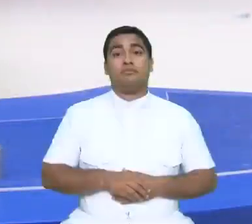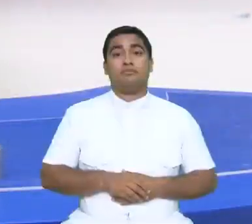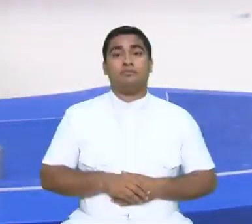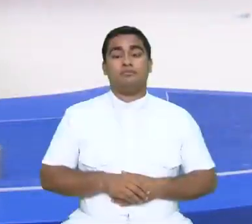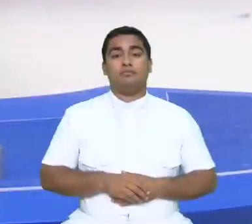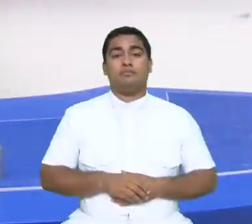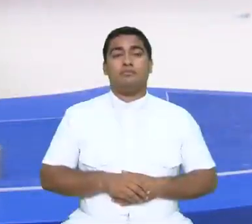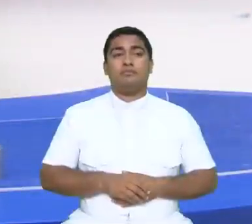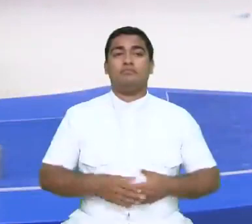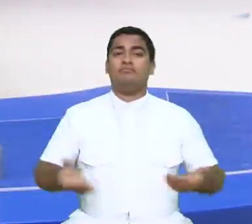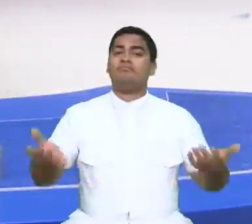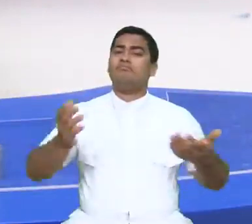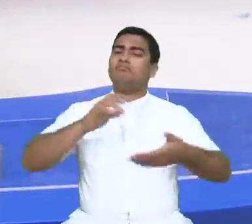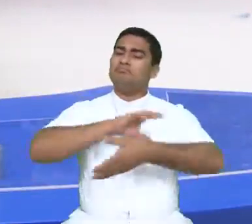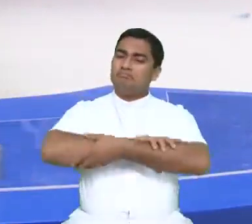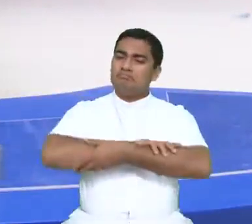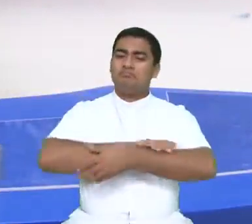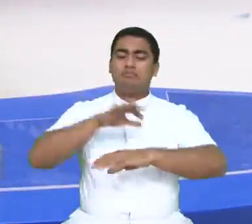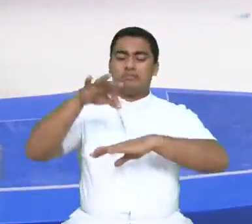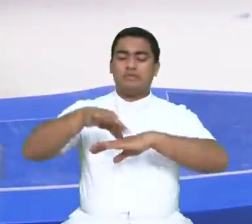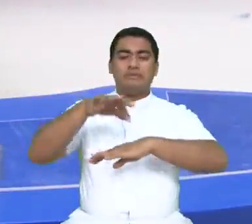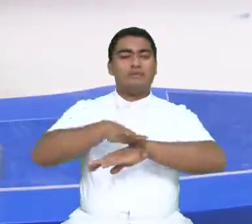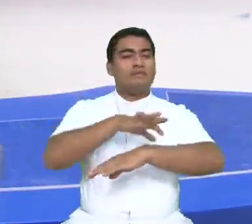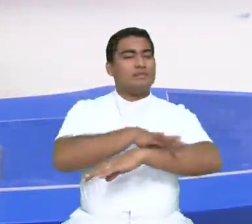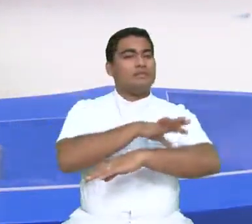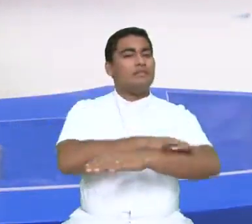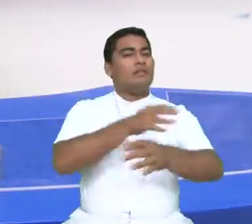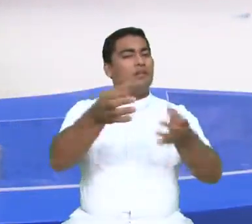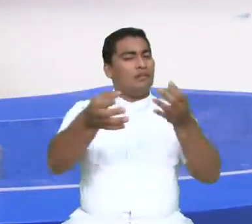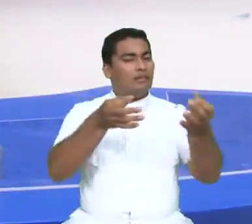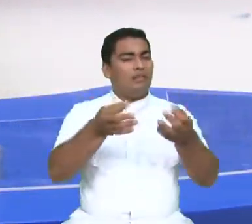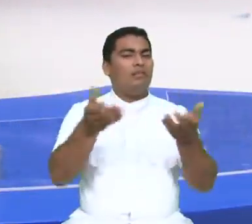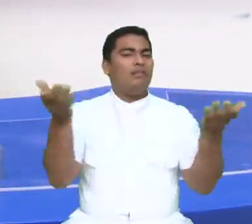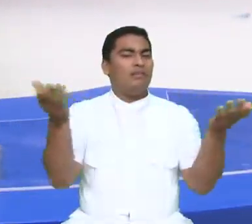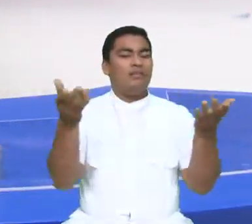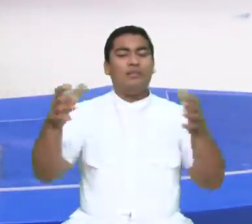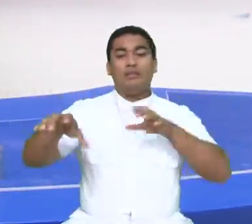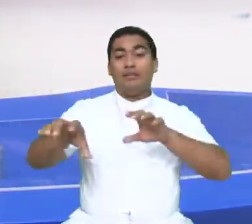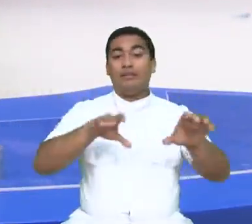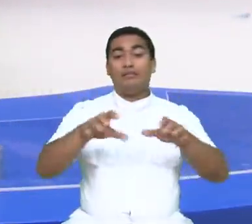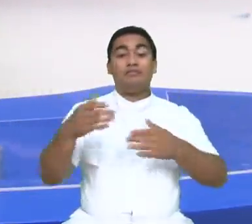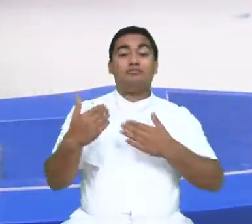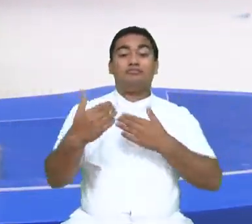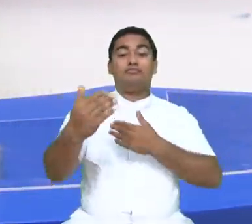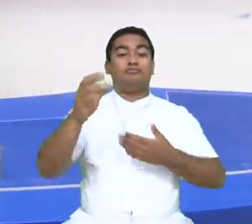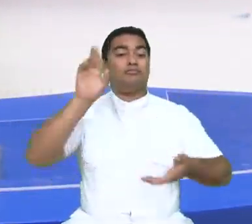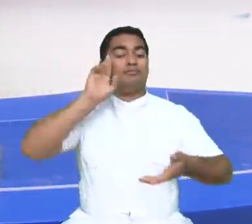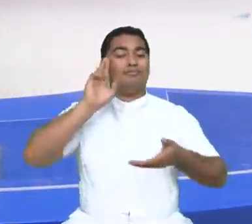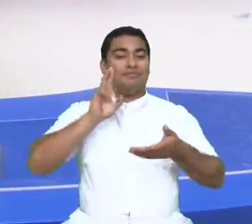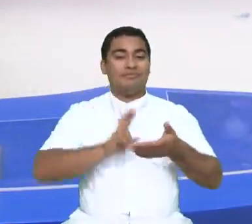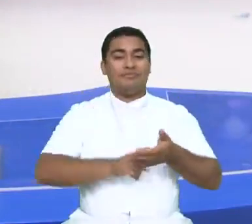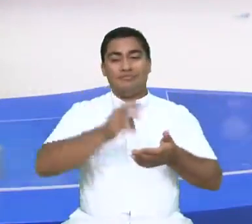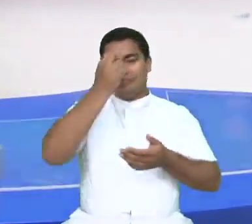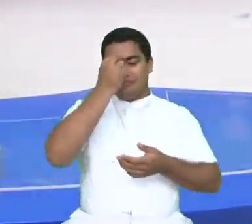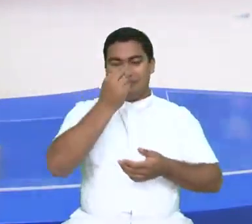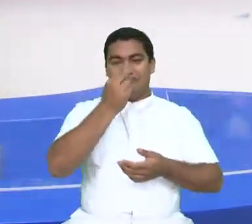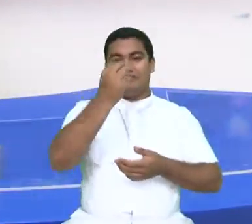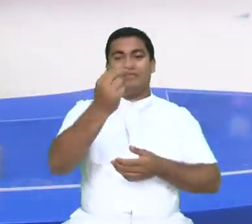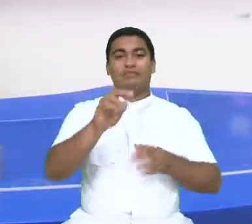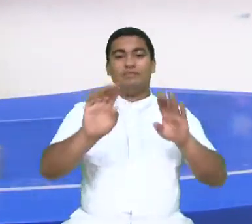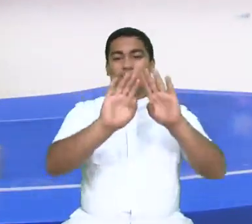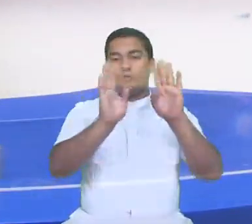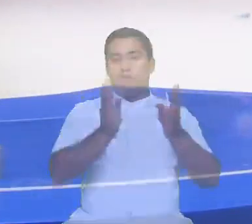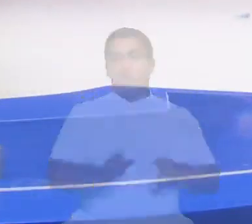La compañera Rosario Murillo se refirió a las diferentes actividades de cara a la conmemoración en honor a las mujeres.